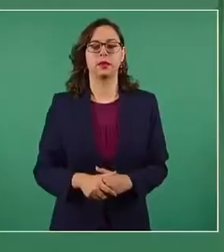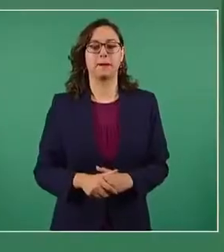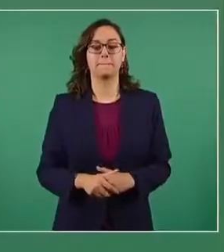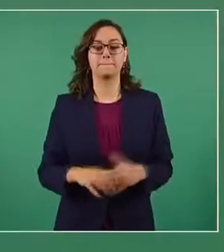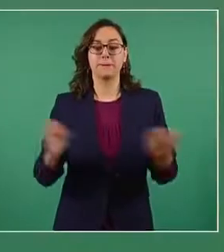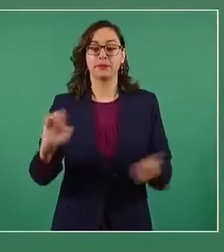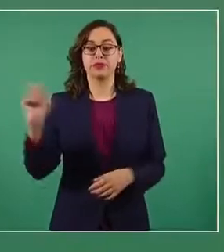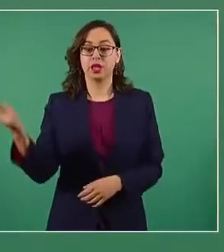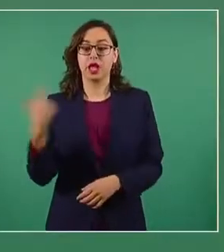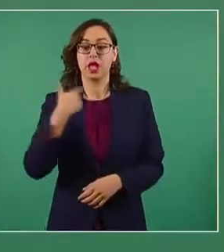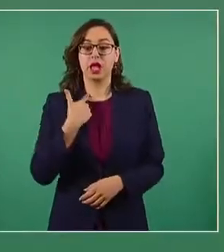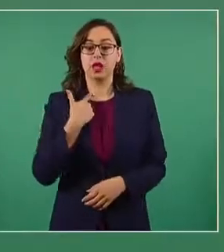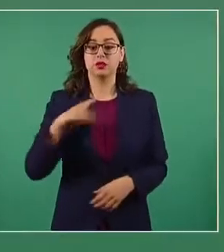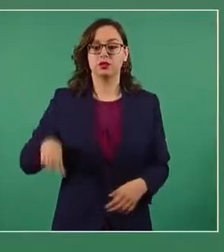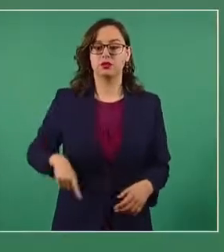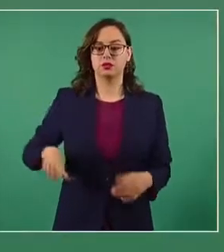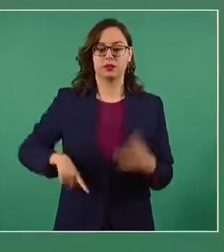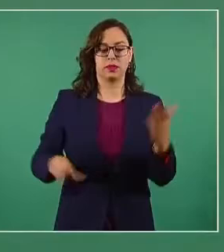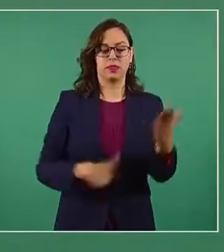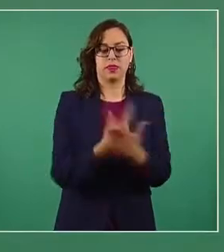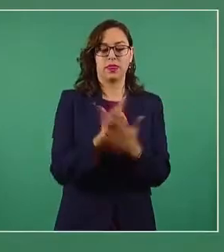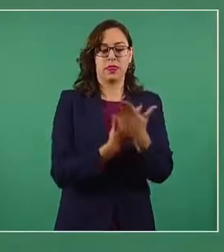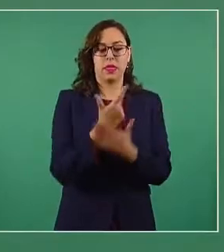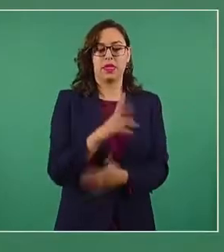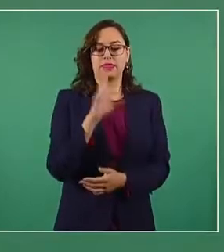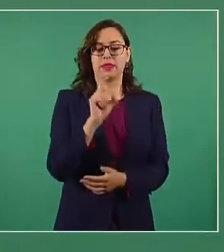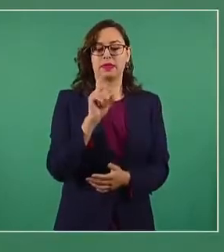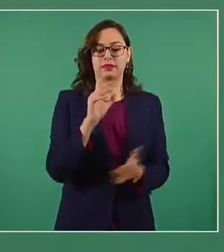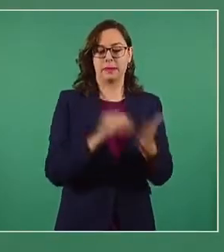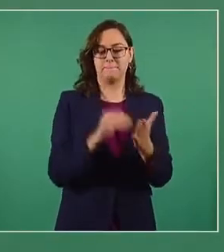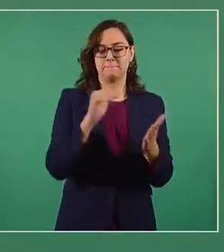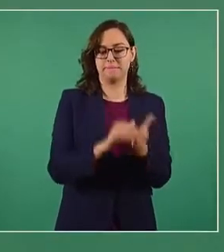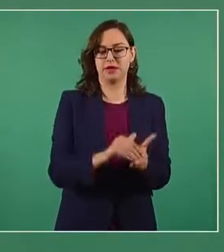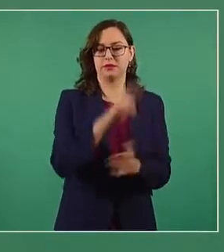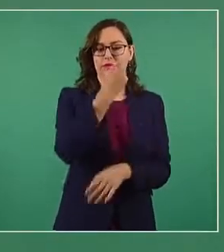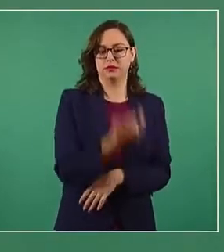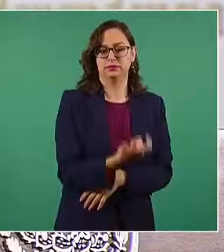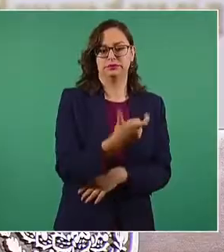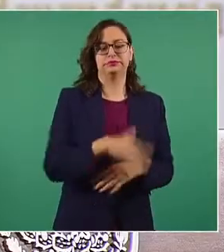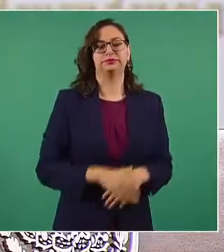y cuando llegamos ya habían ejercido 60,000